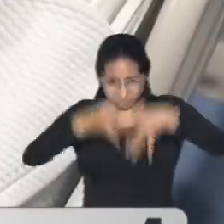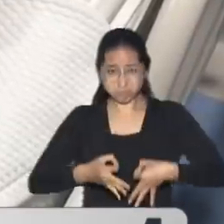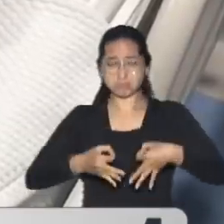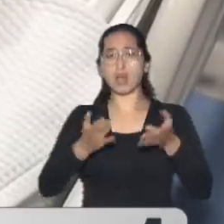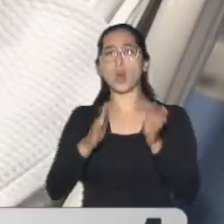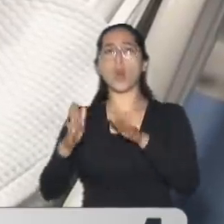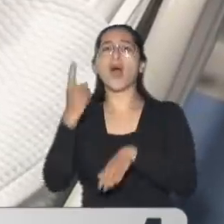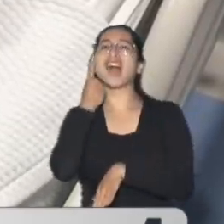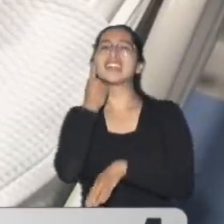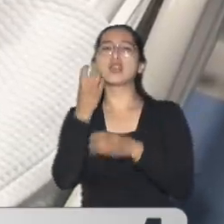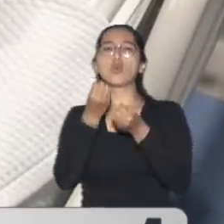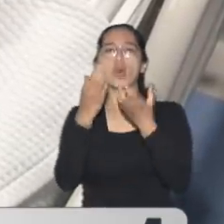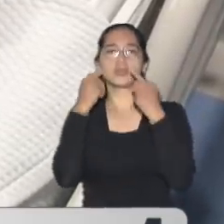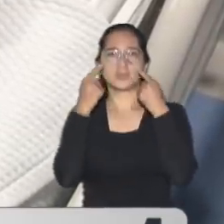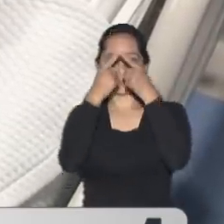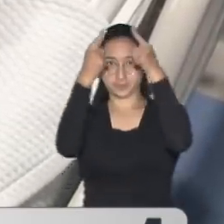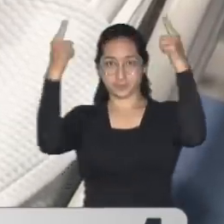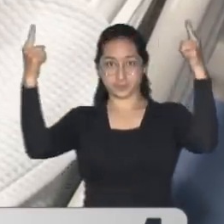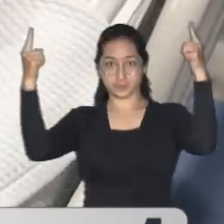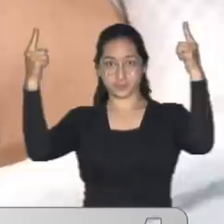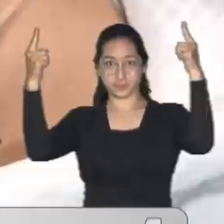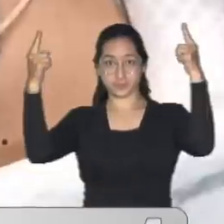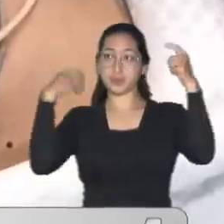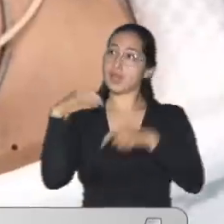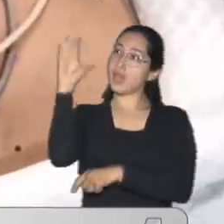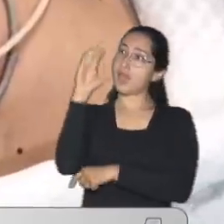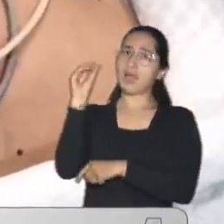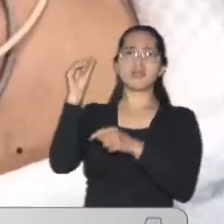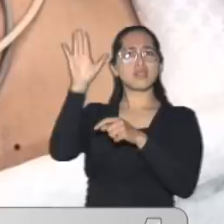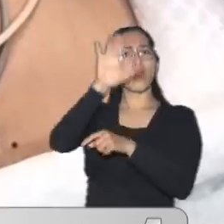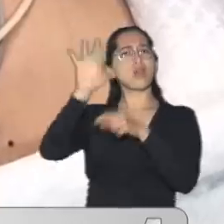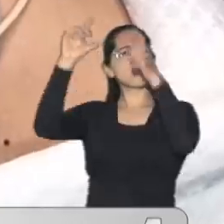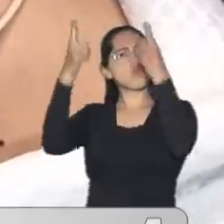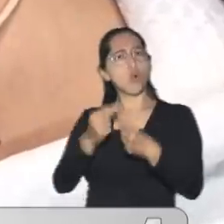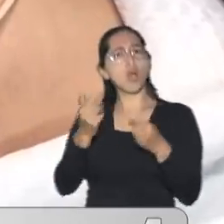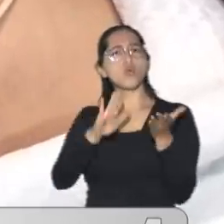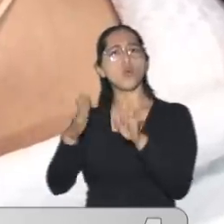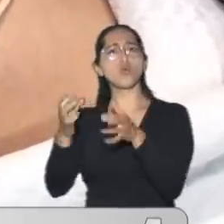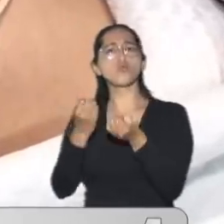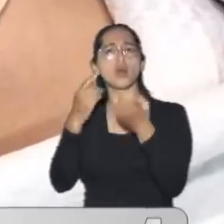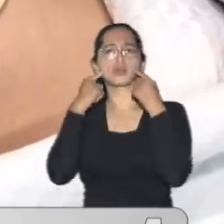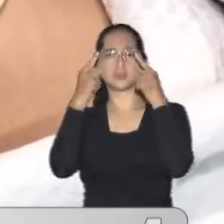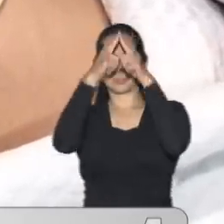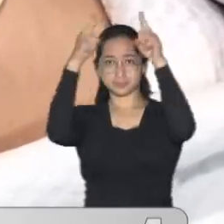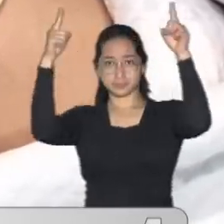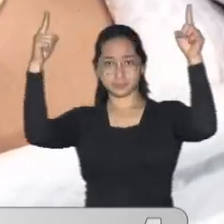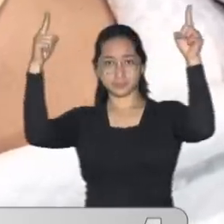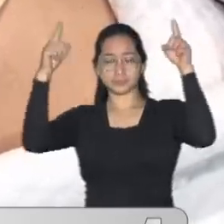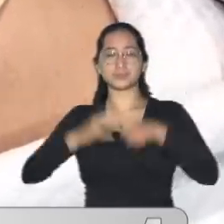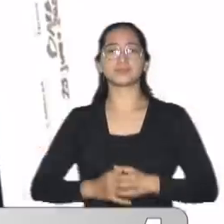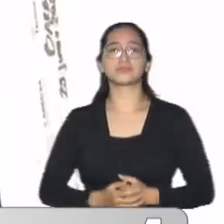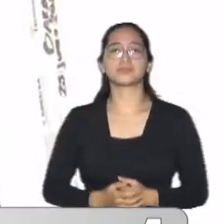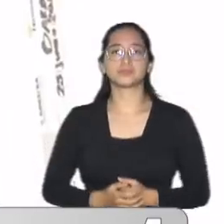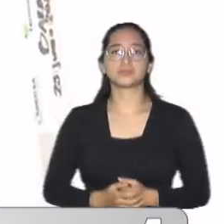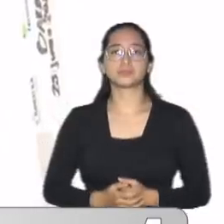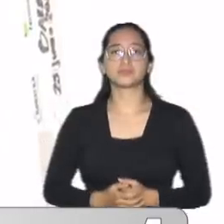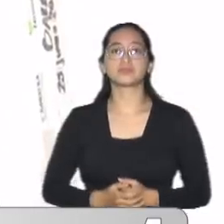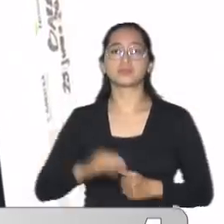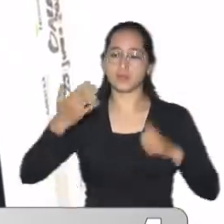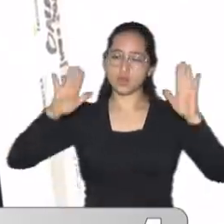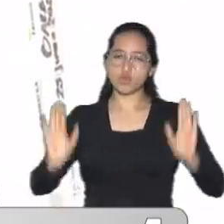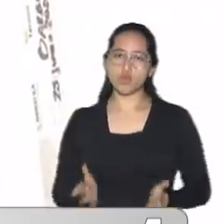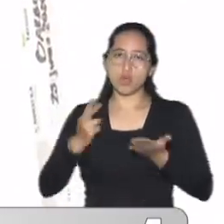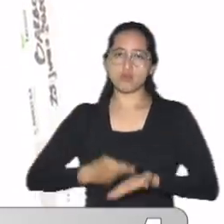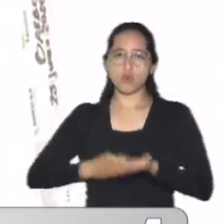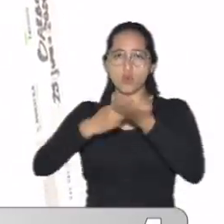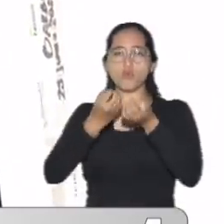ayer fueron 342. Ya en el país han perdido la vida por COVID-19 48.124 colombianos. Los recuperados aumentaron